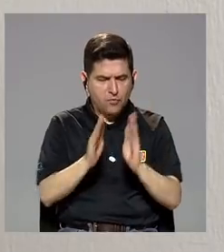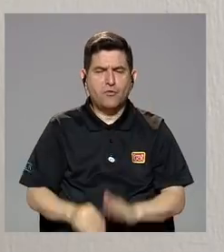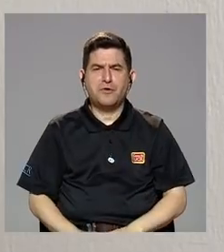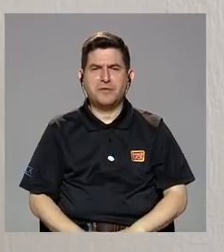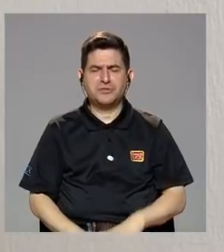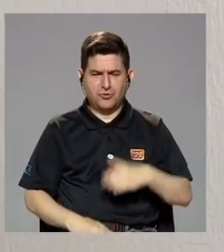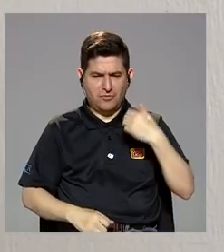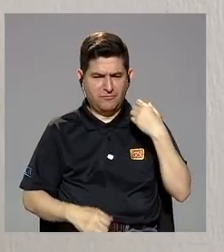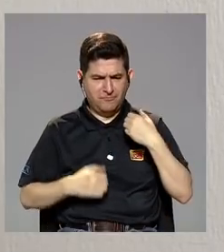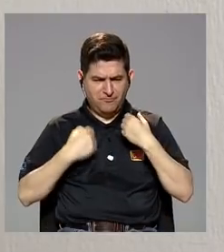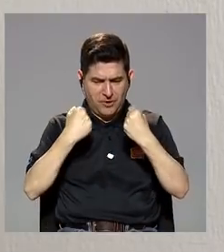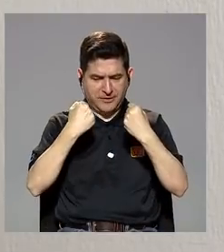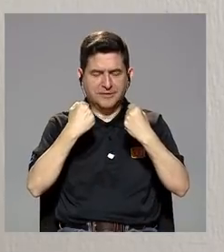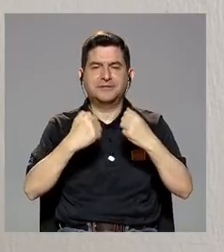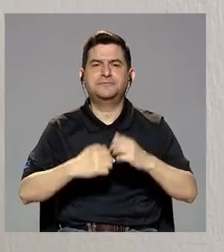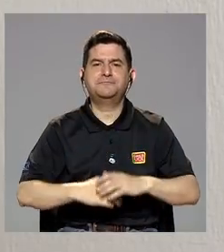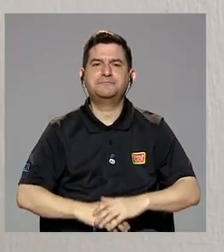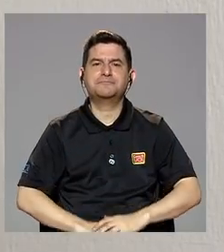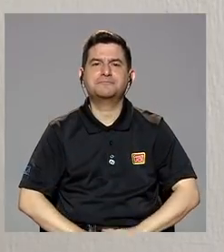impresionante